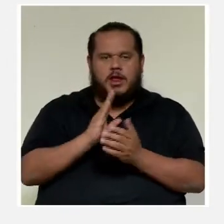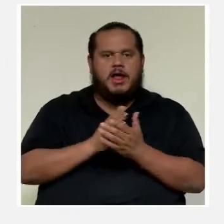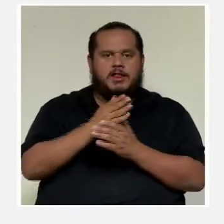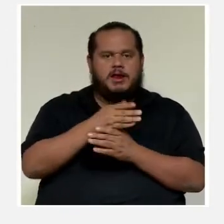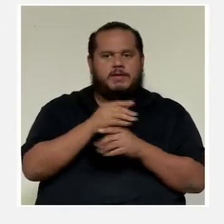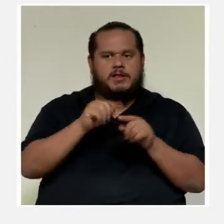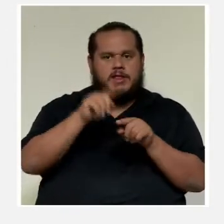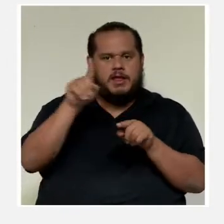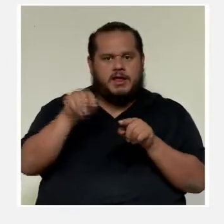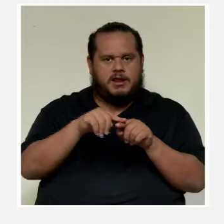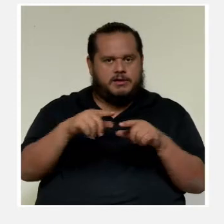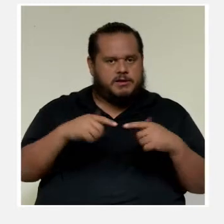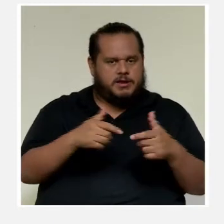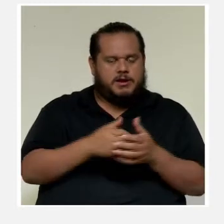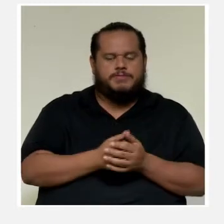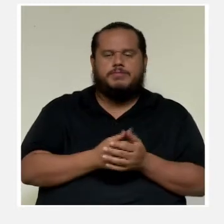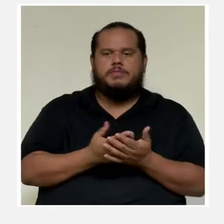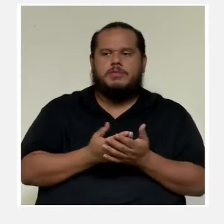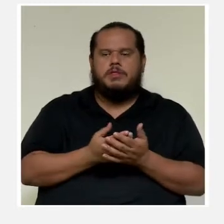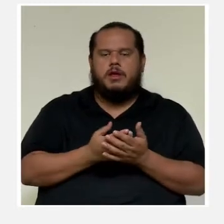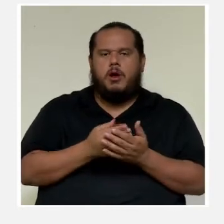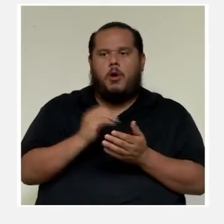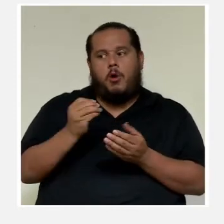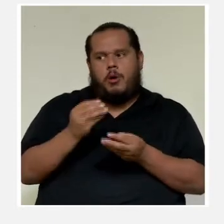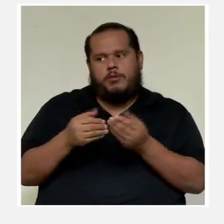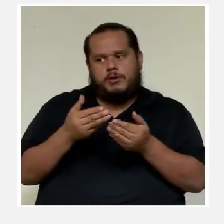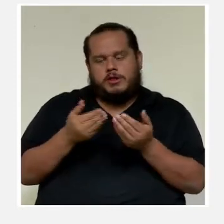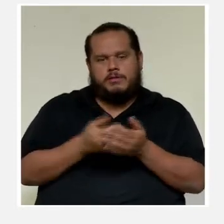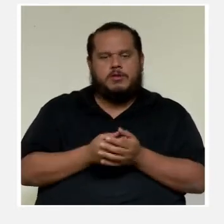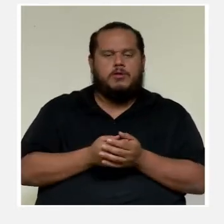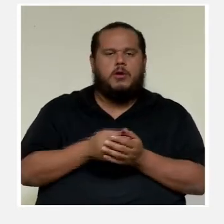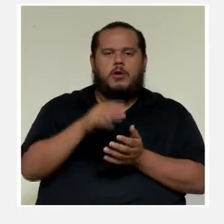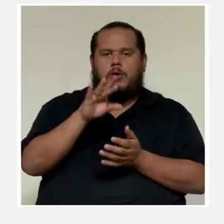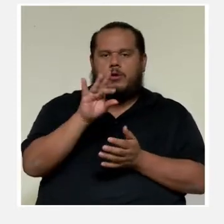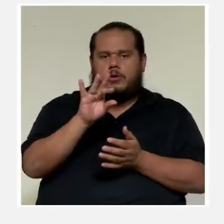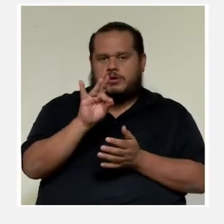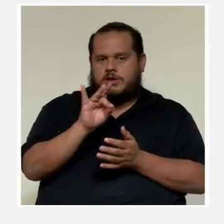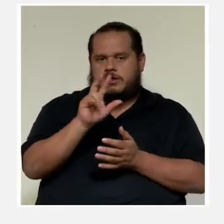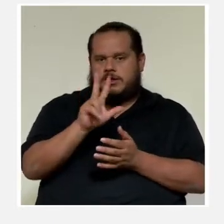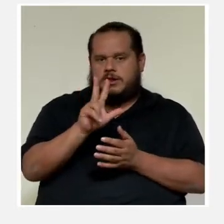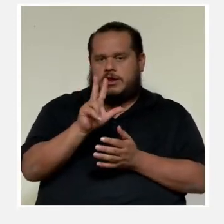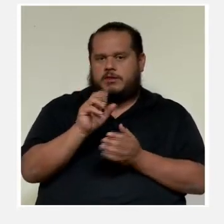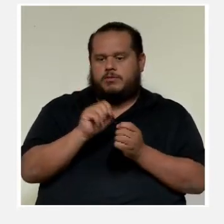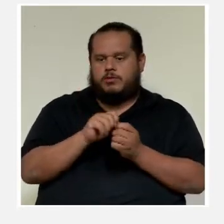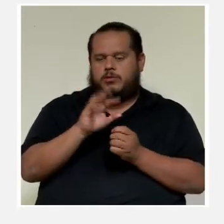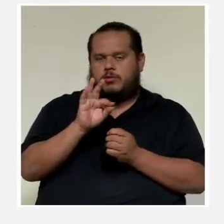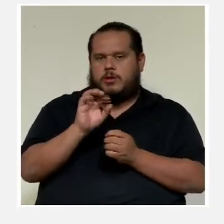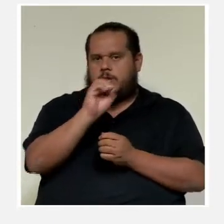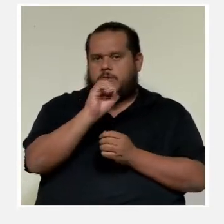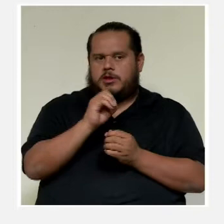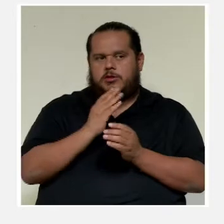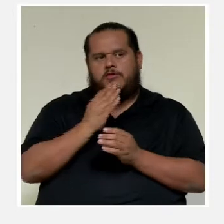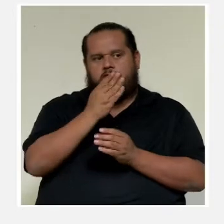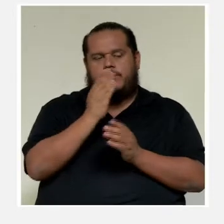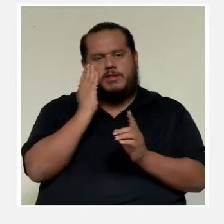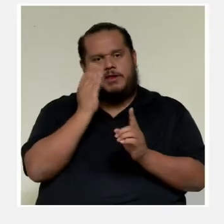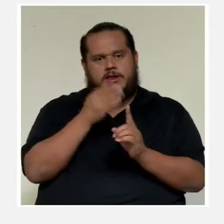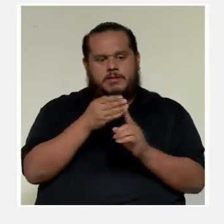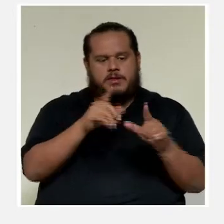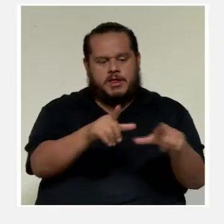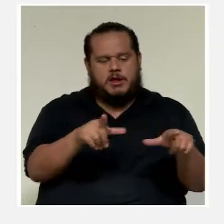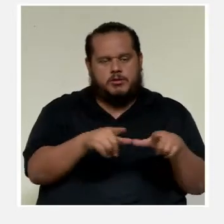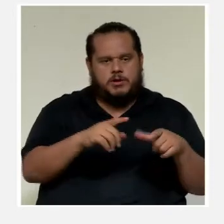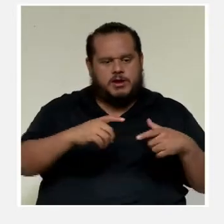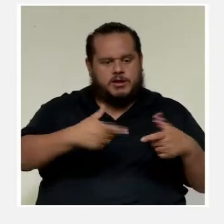reciclaje, compostaje o coprocesamiento. 83,9% fue directo a los rellenos sanitarios o vertederos